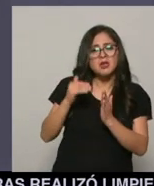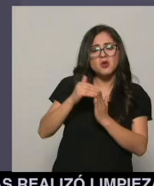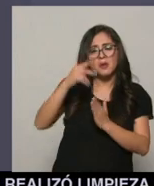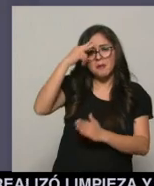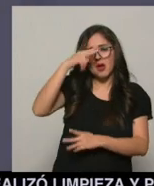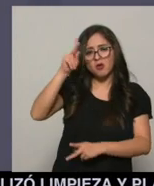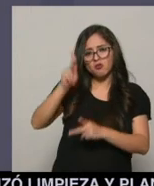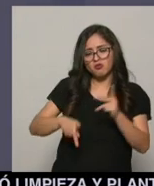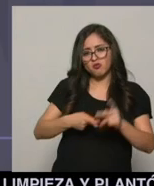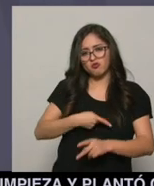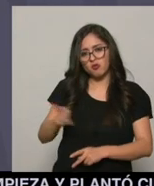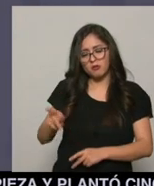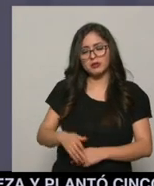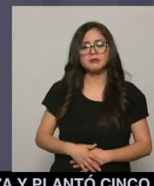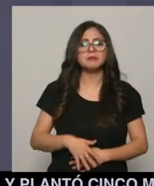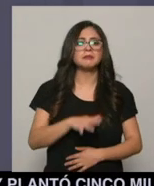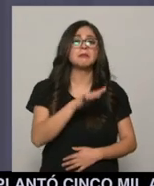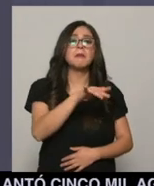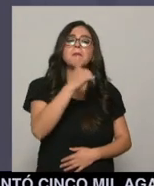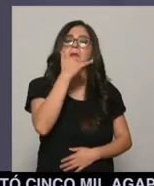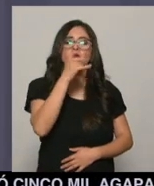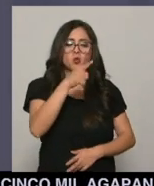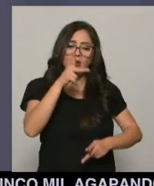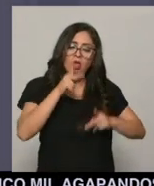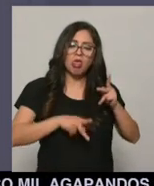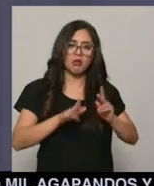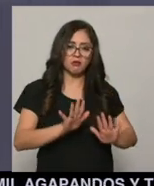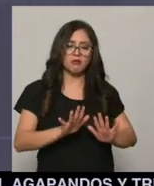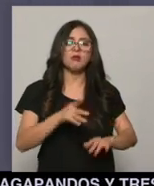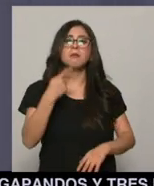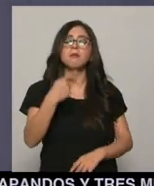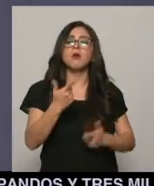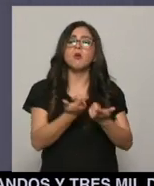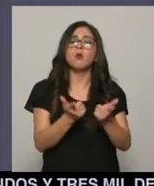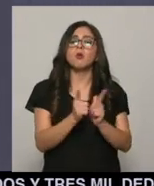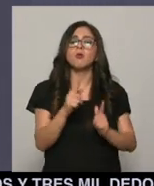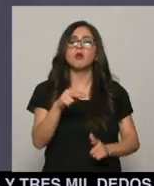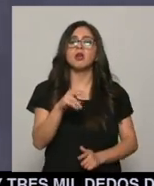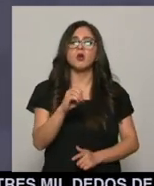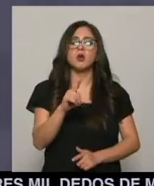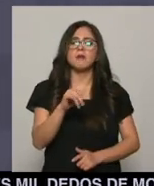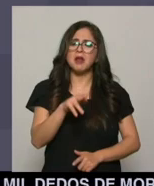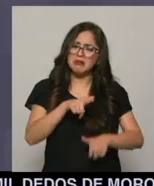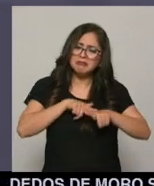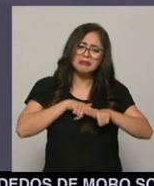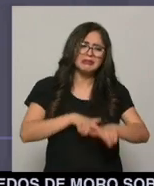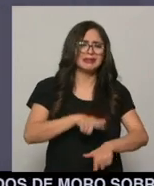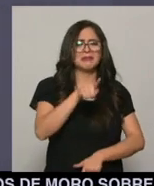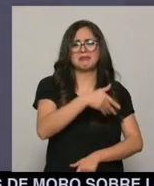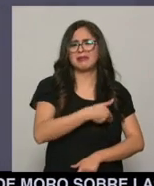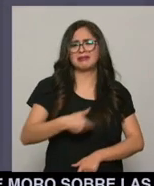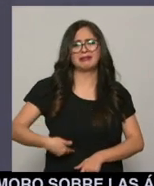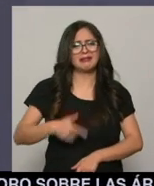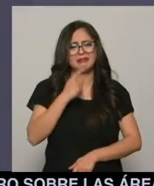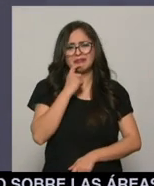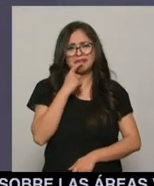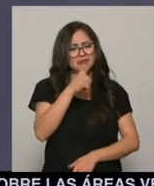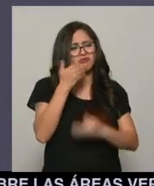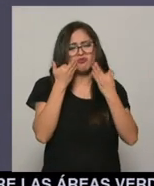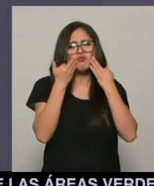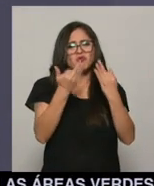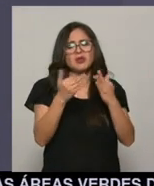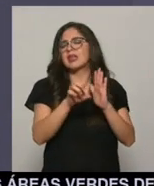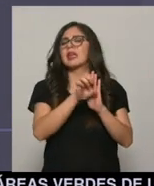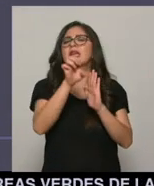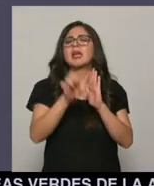interrumpiste, mira, por supuesto que el modelo neoliberal sigue de la mano con Andrés Manuel López Obrador, y ahí están los hechos. En el caso de